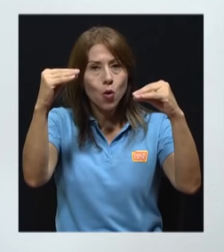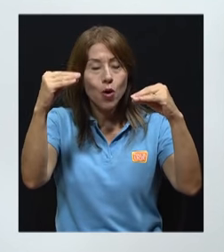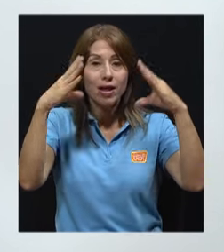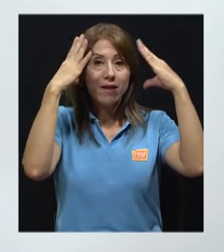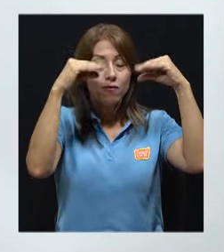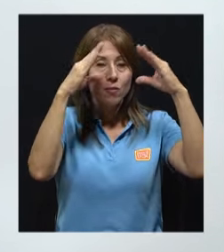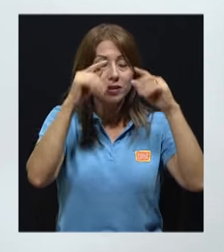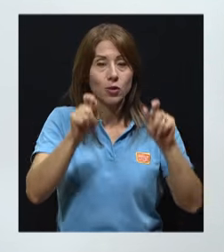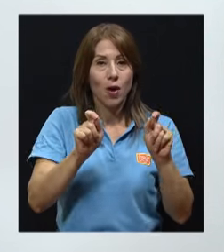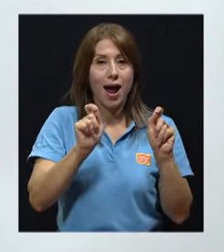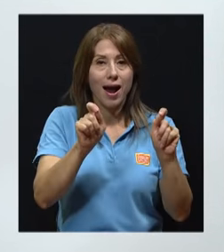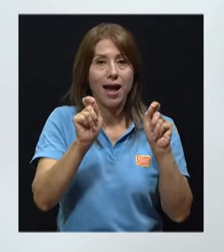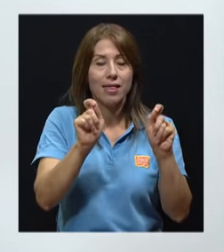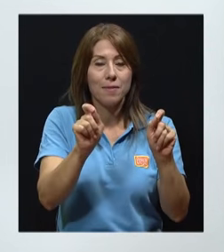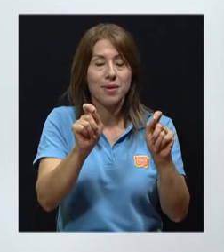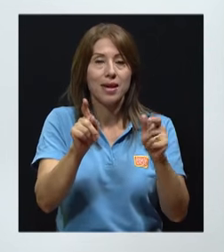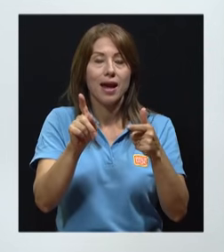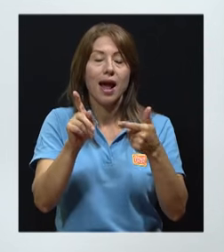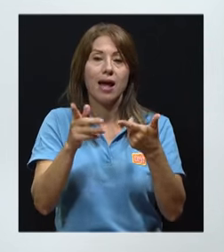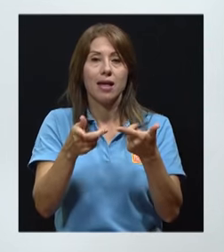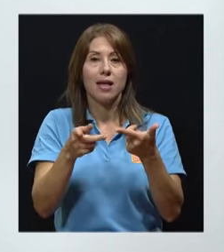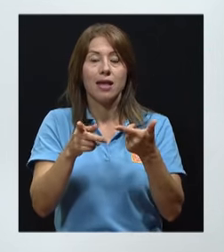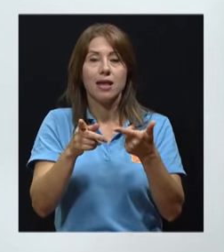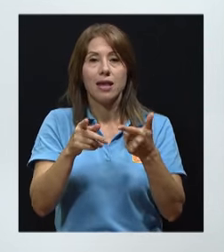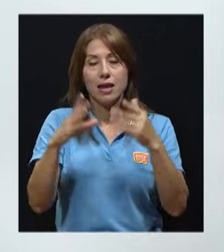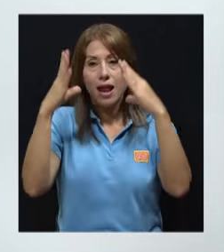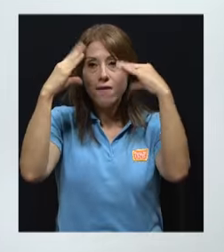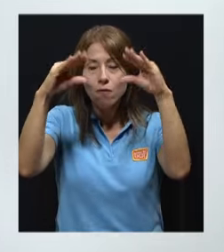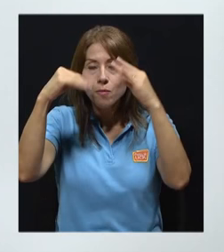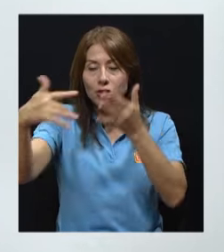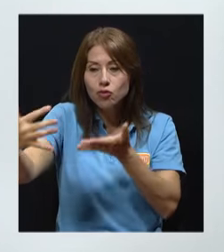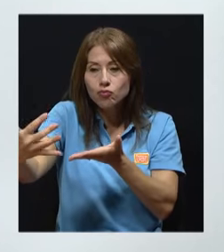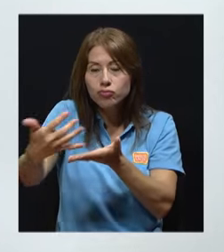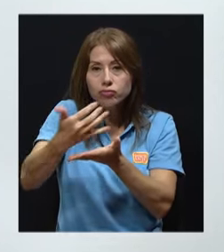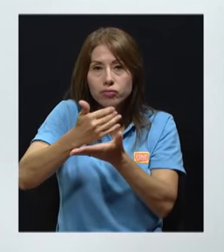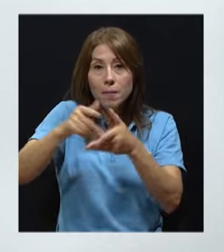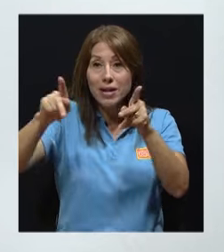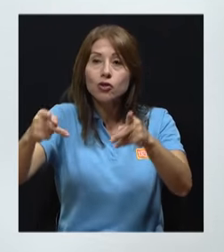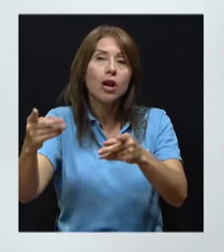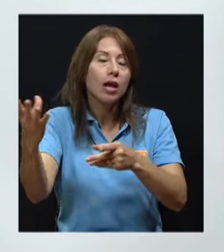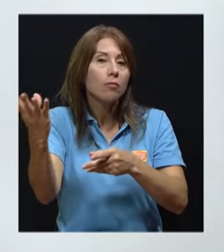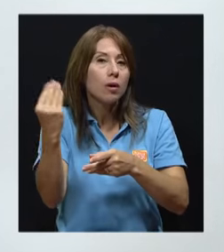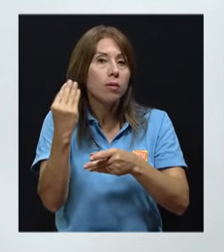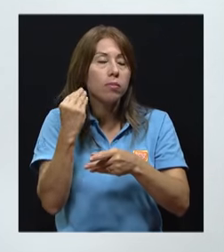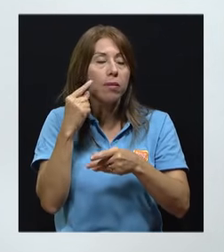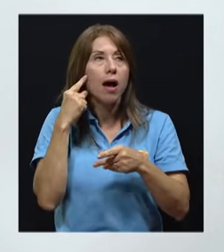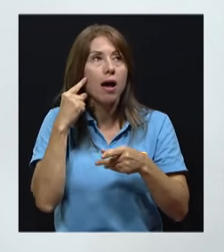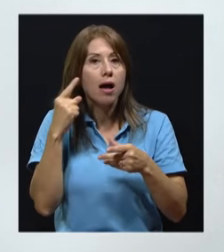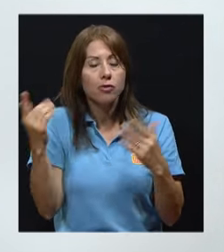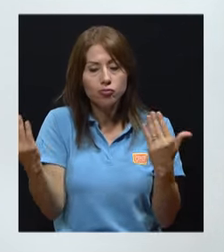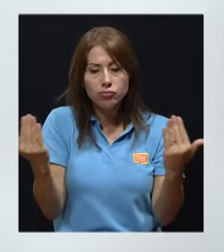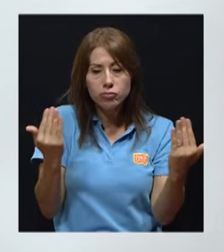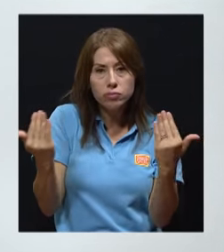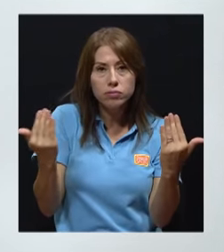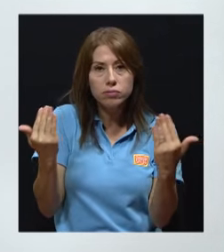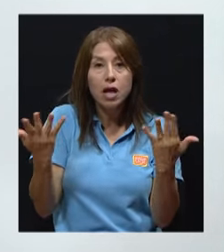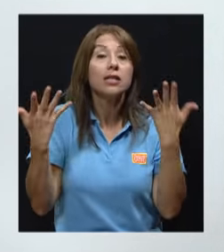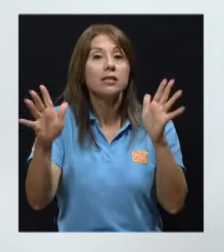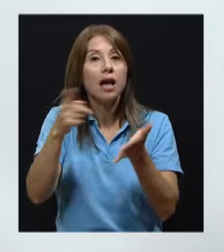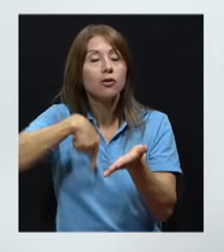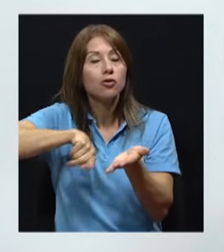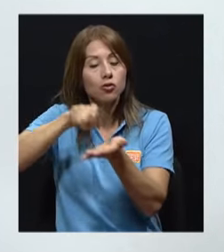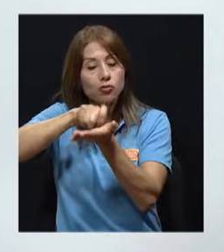tanto académica como con la con el cultor oral una vez que lo hemos escrito